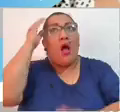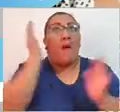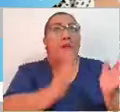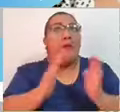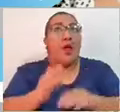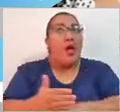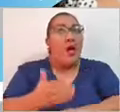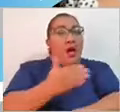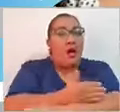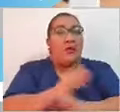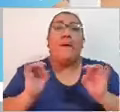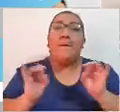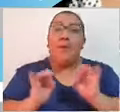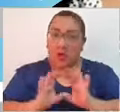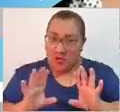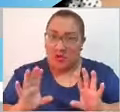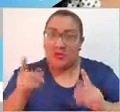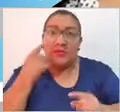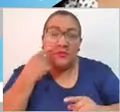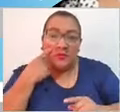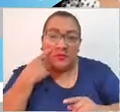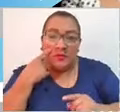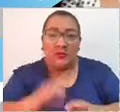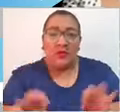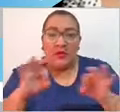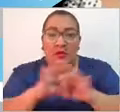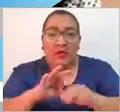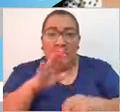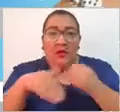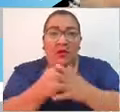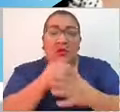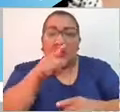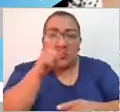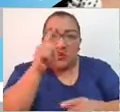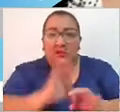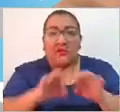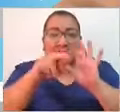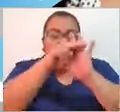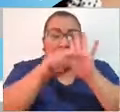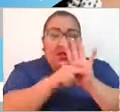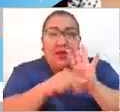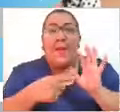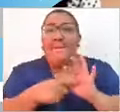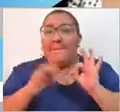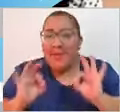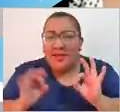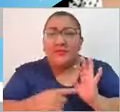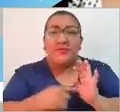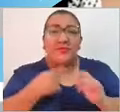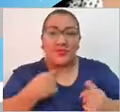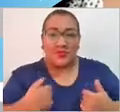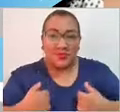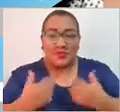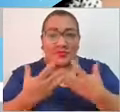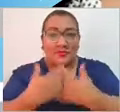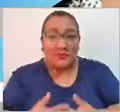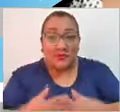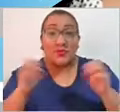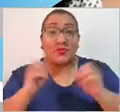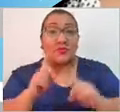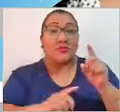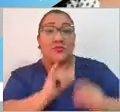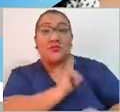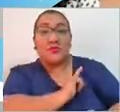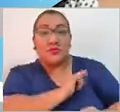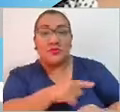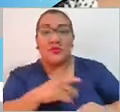sobre el conocimiento del marco normativo que tiene, con la que cuenta mi empresa o mi entidad